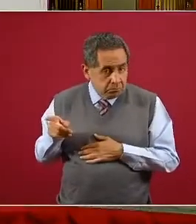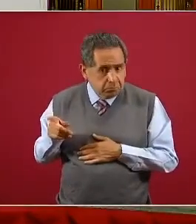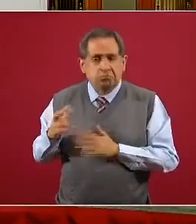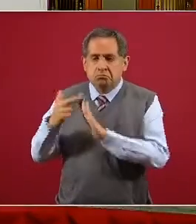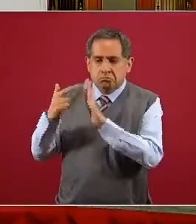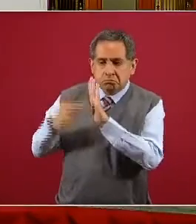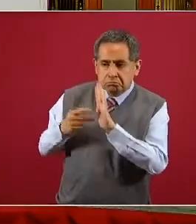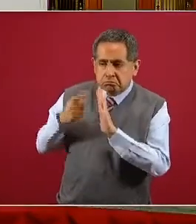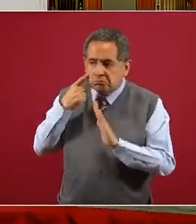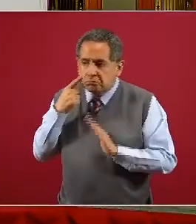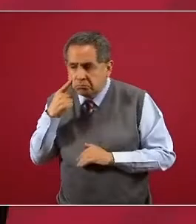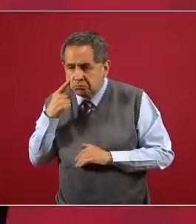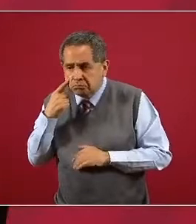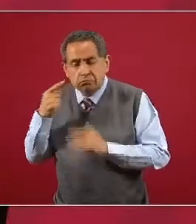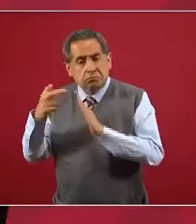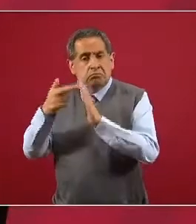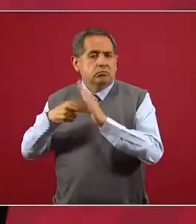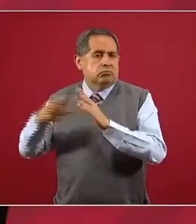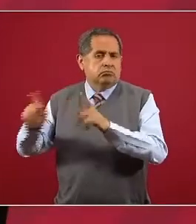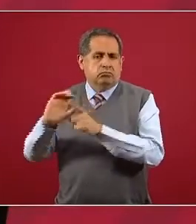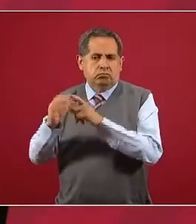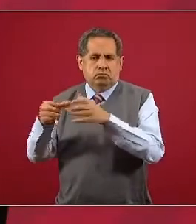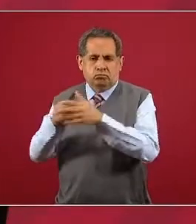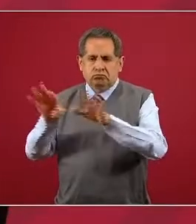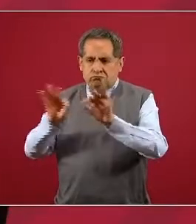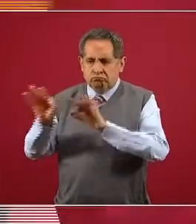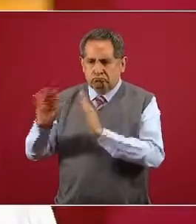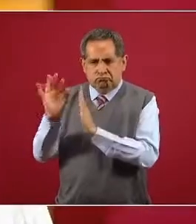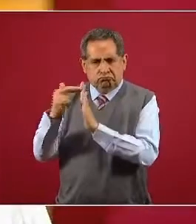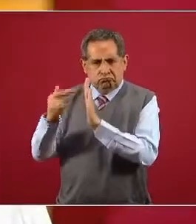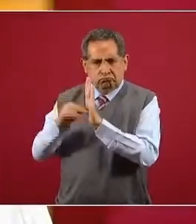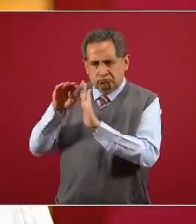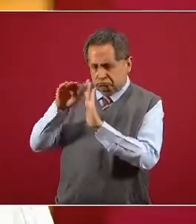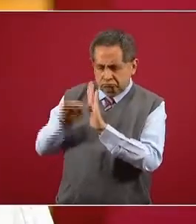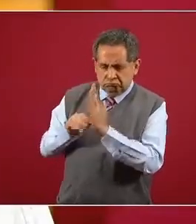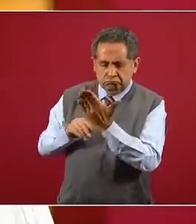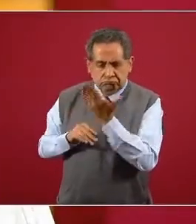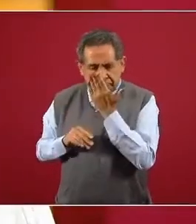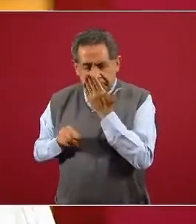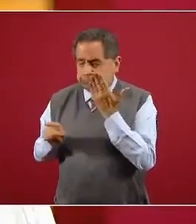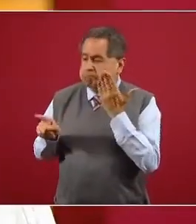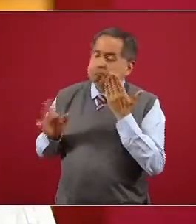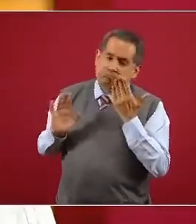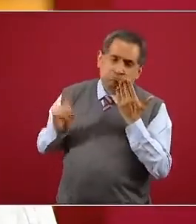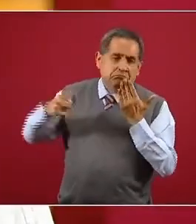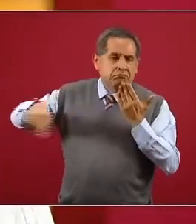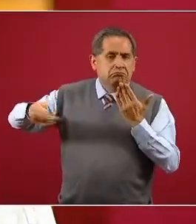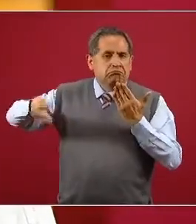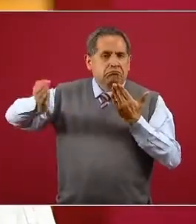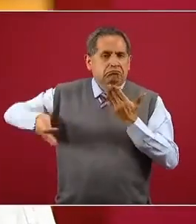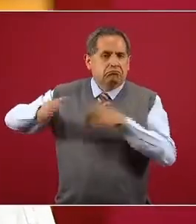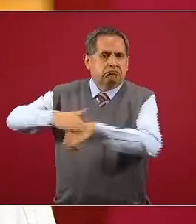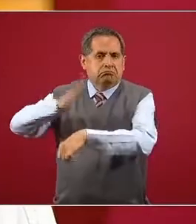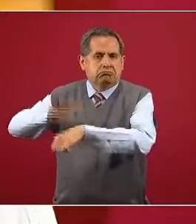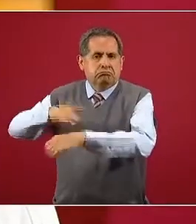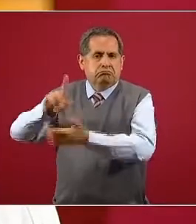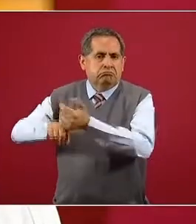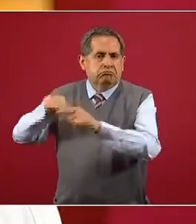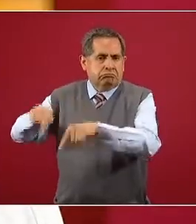que recomendó este comité científico y que adoptó el Consejo General del